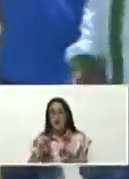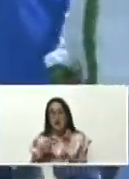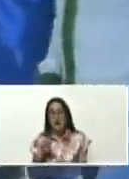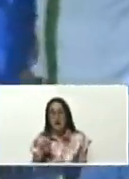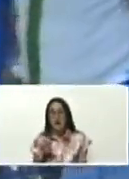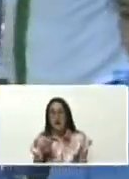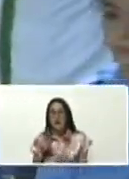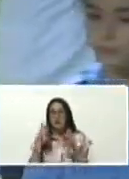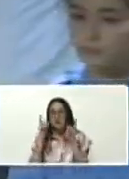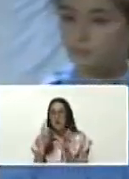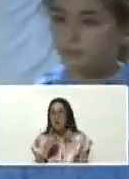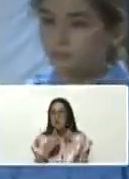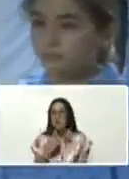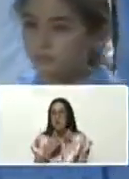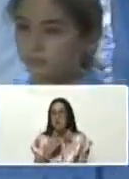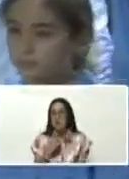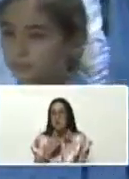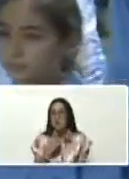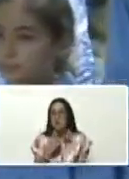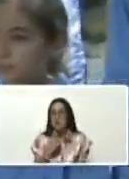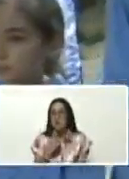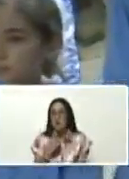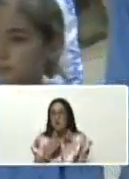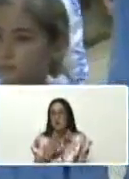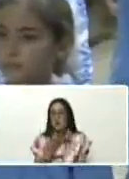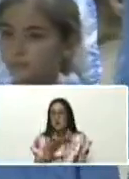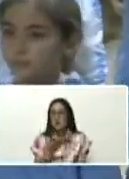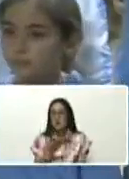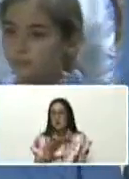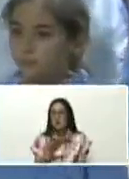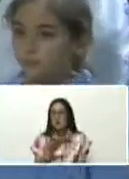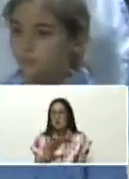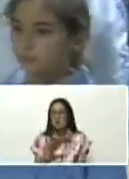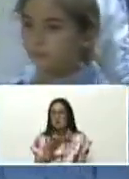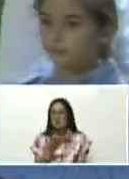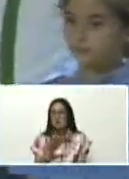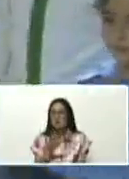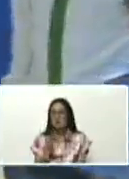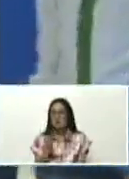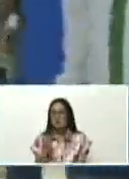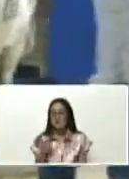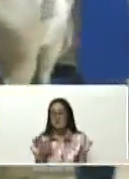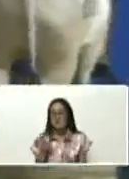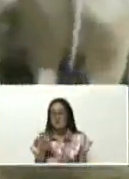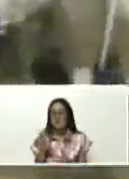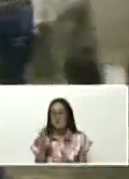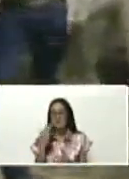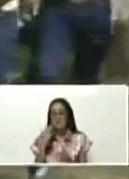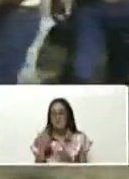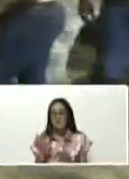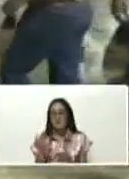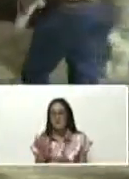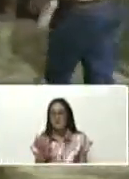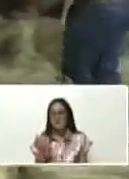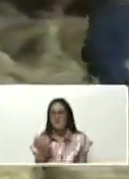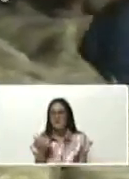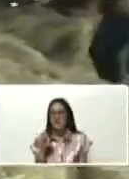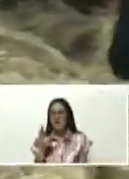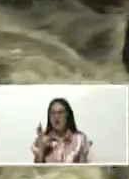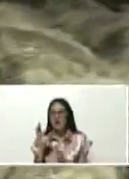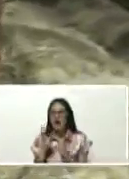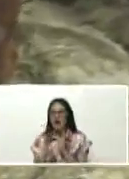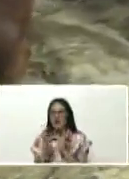o sea, el brahman rojo tiene algo de gir con hindú Brasil y también, o sea, tiene